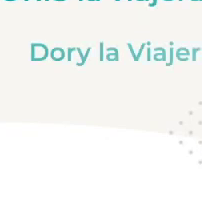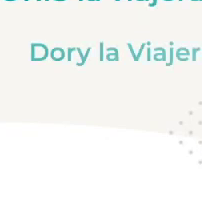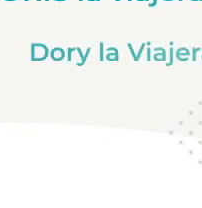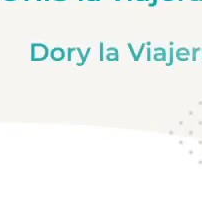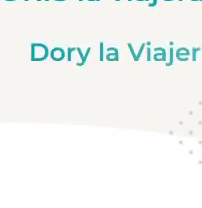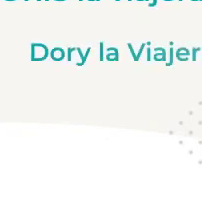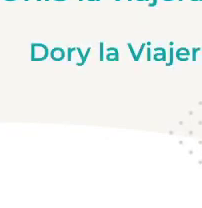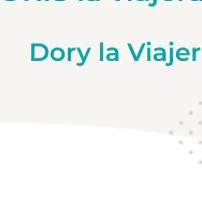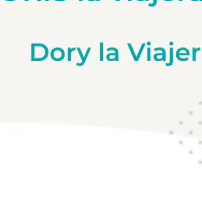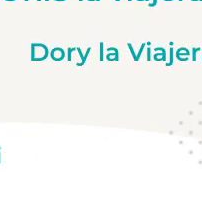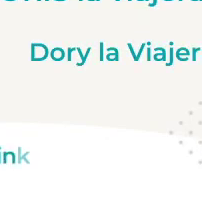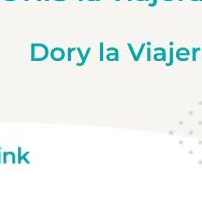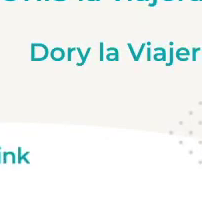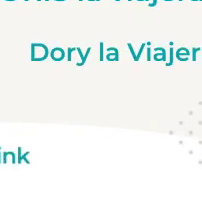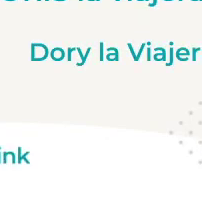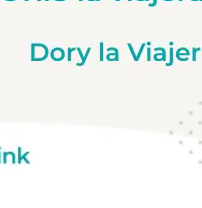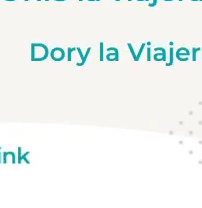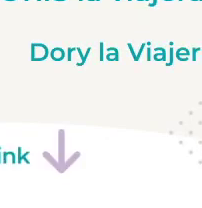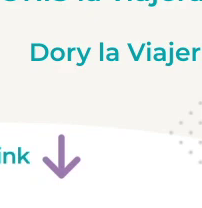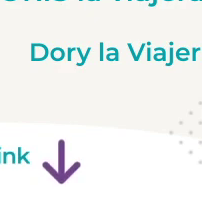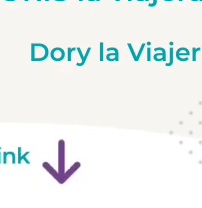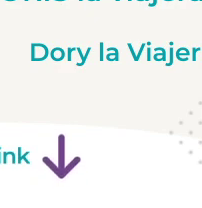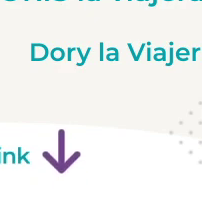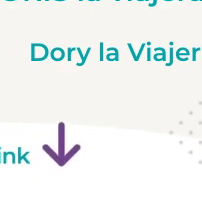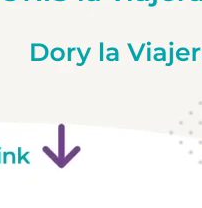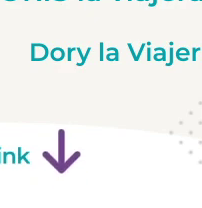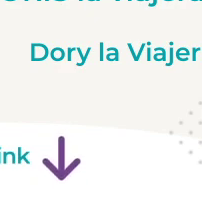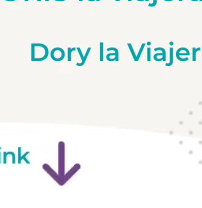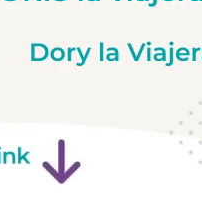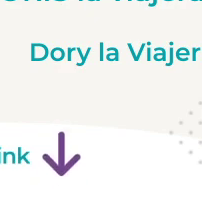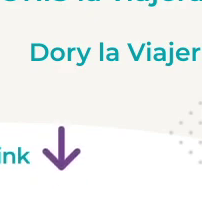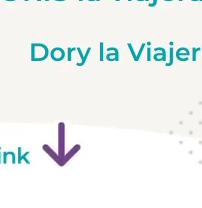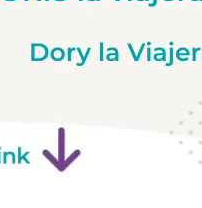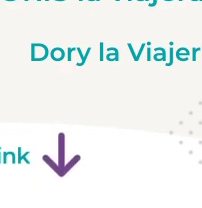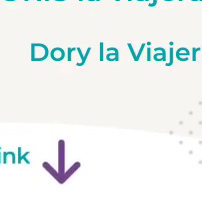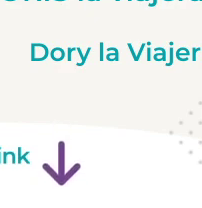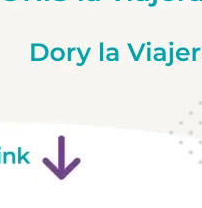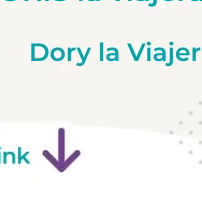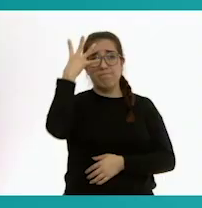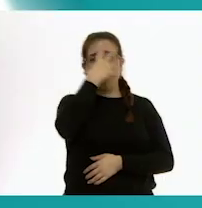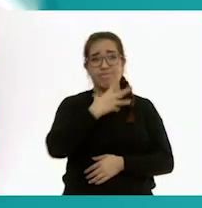Para ver este video, encuentra el link aquí abajo en la descripción.